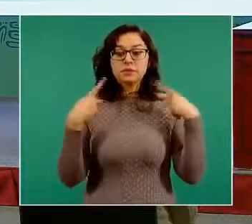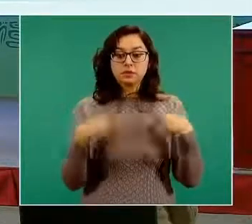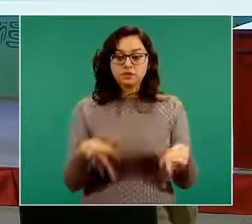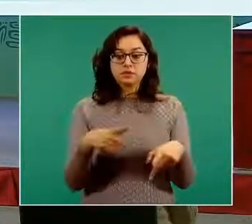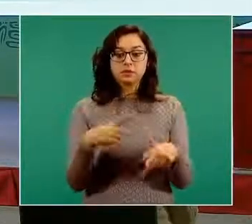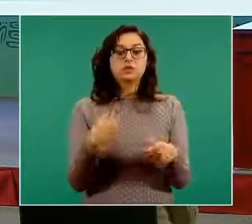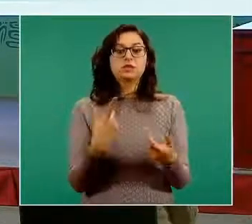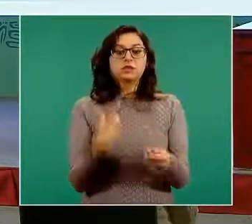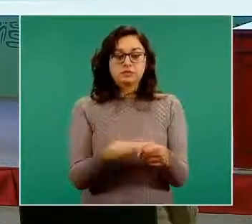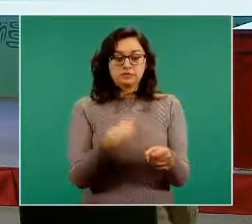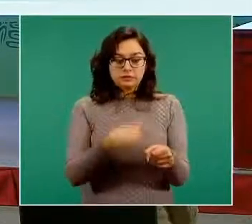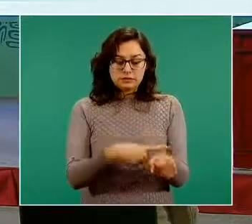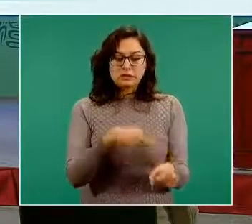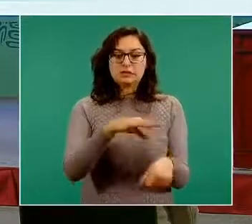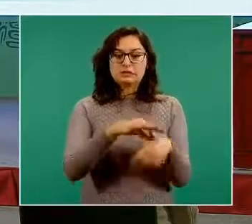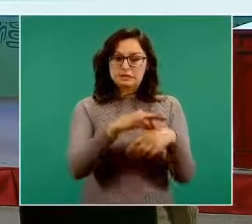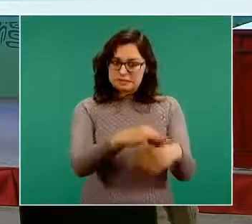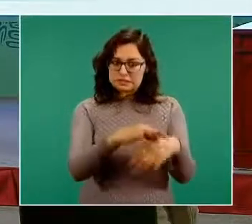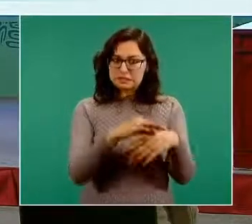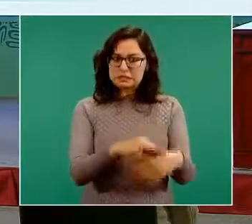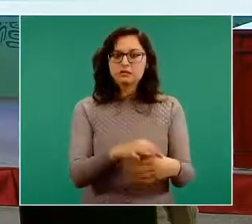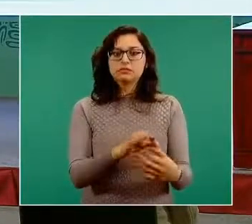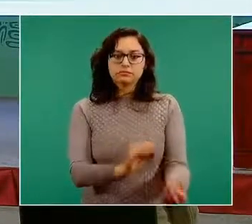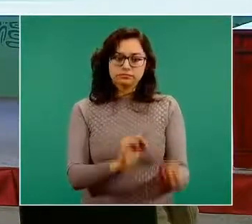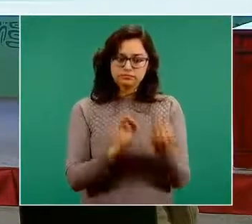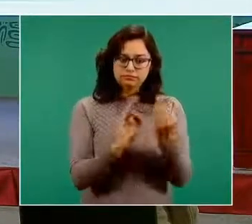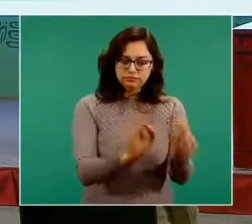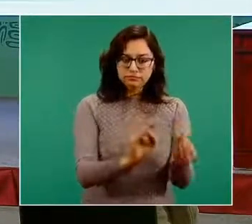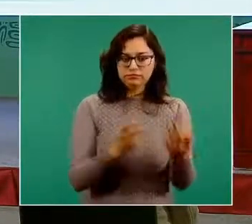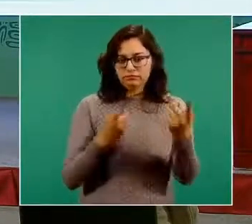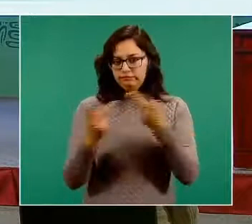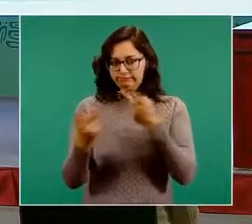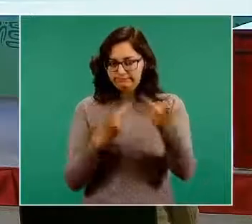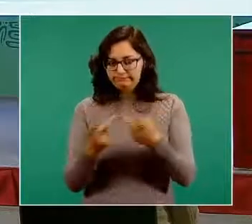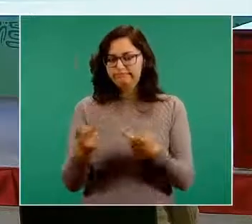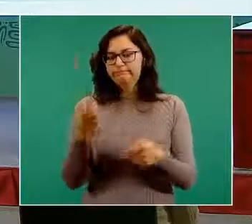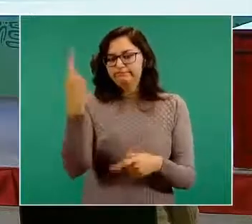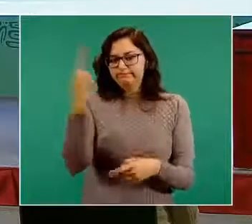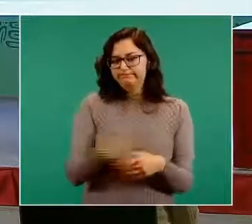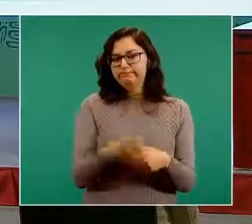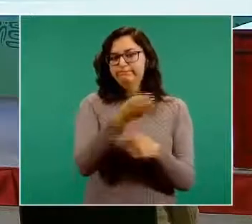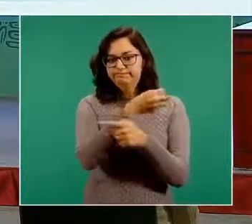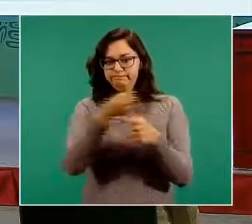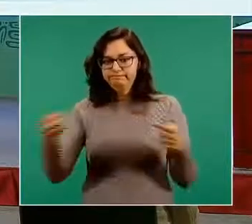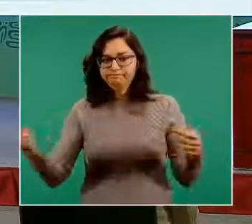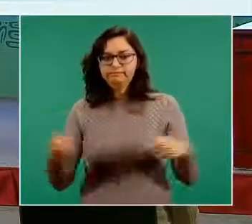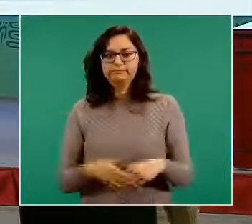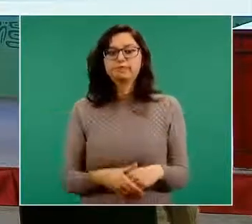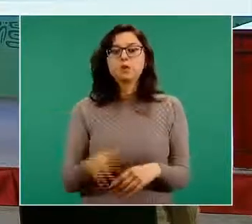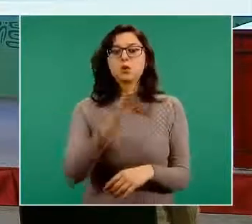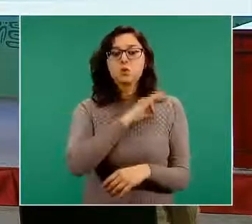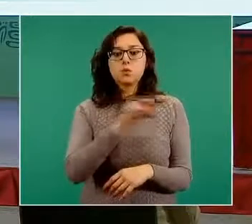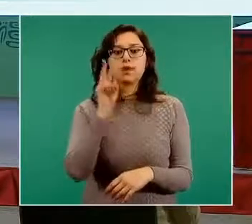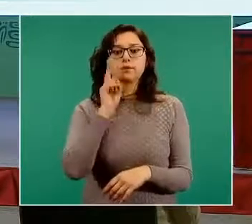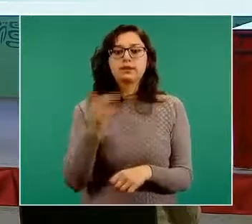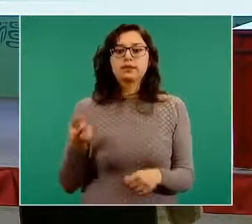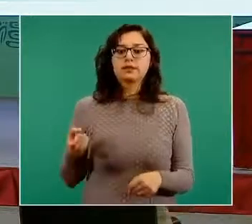de COVID-19, de acuerdo al Plan Nacional de Vacunación. Aquí vemos la estadística distribuida por días de